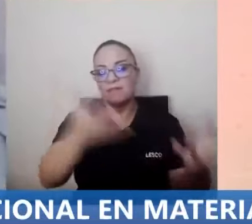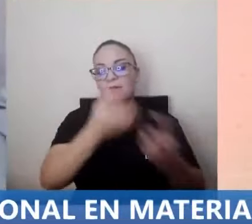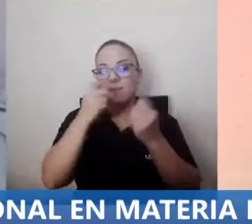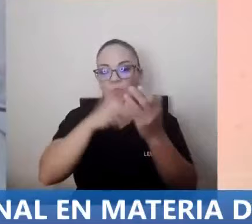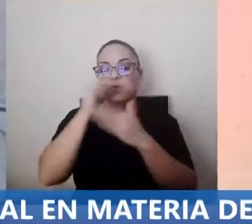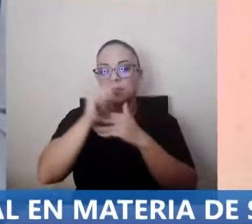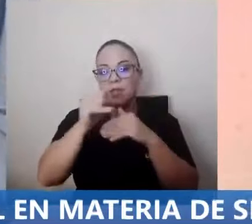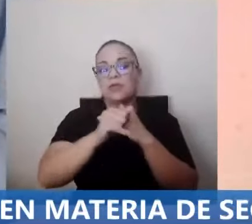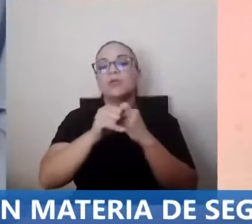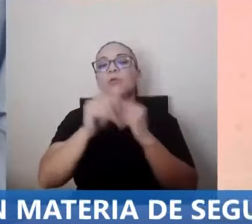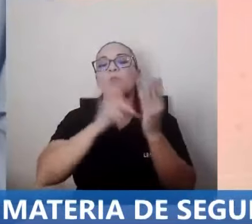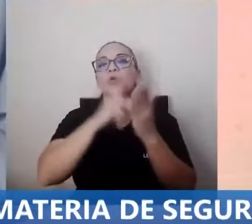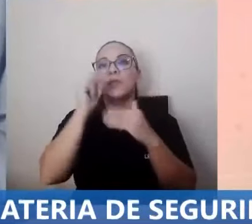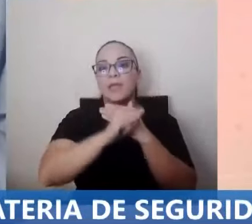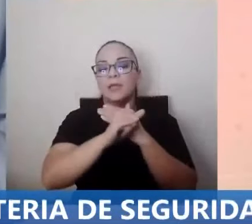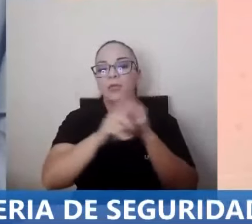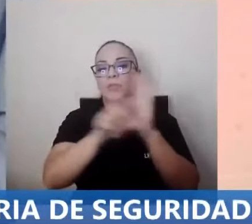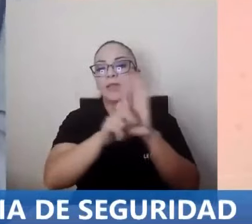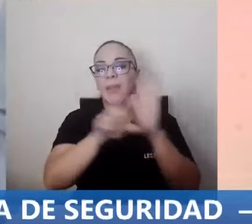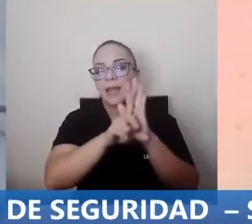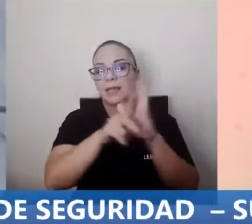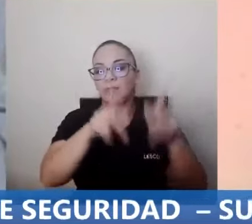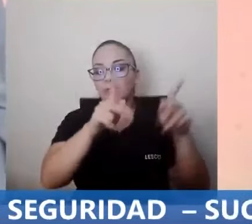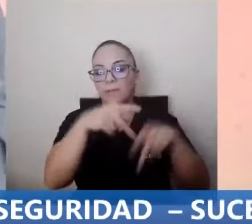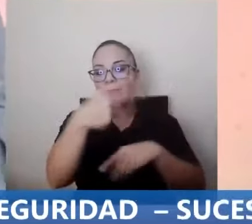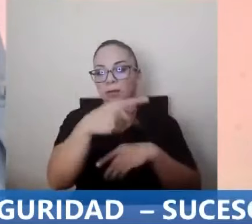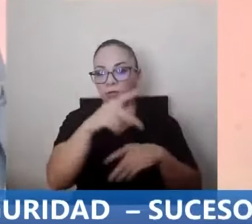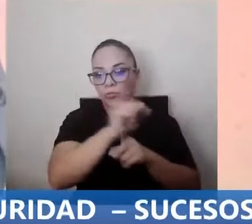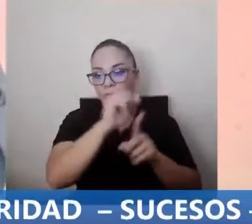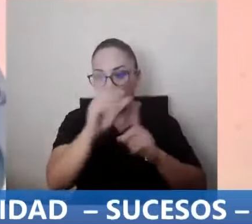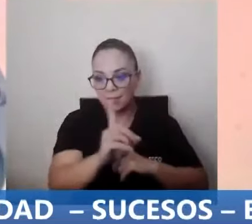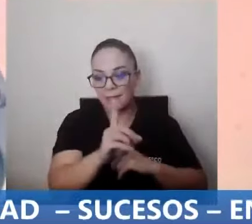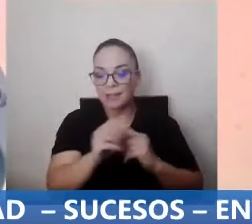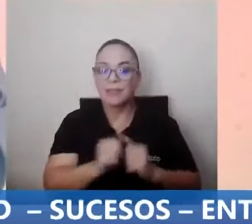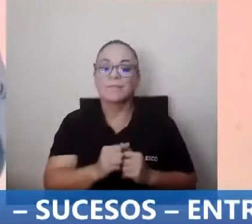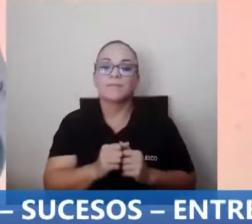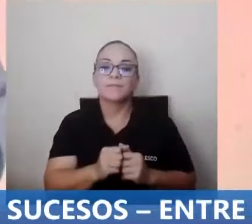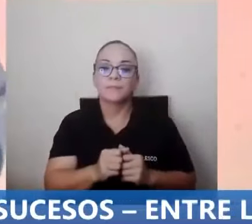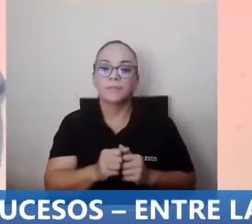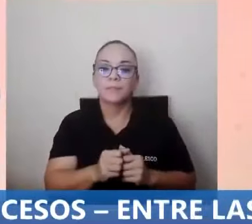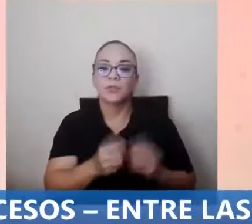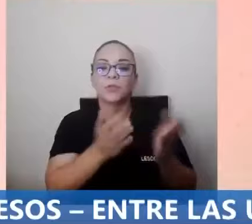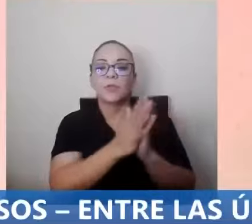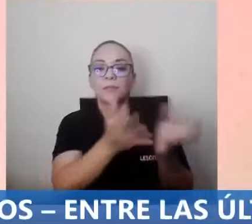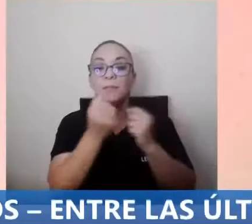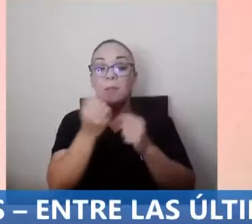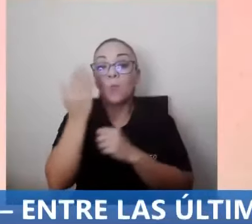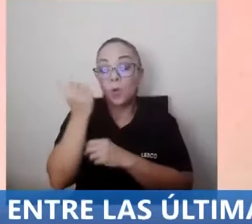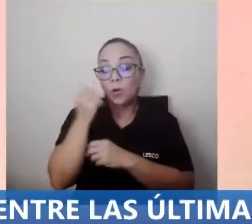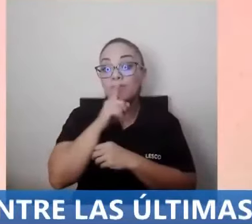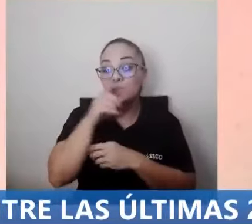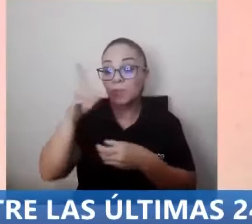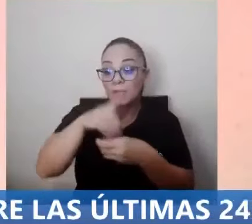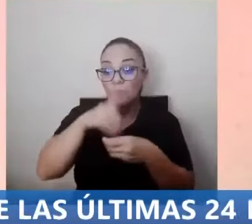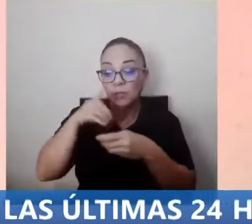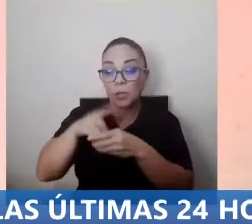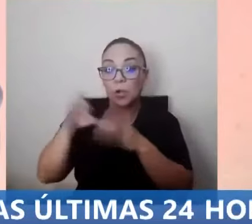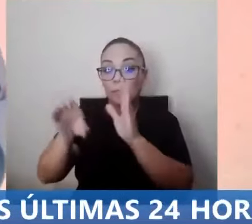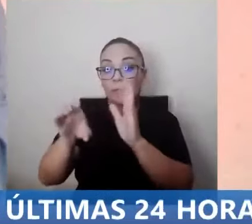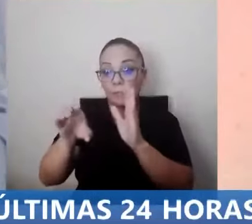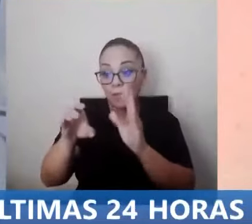personas peligrosas para la sociedad, porque los diputados de la Comisión de Seguridad